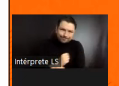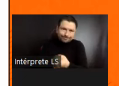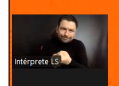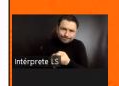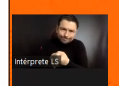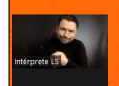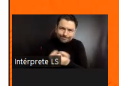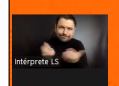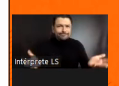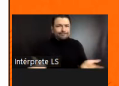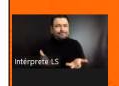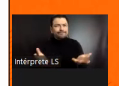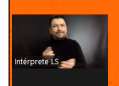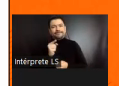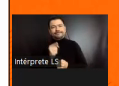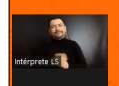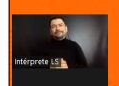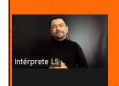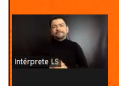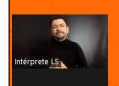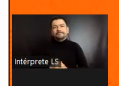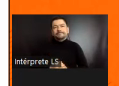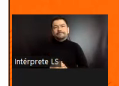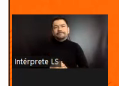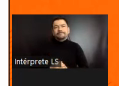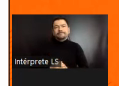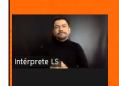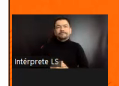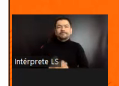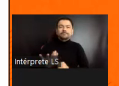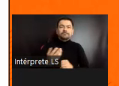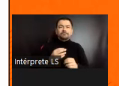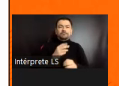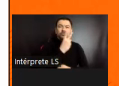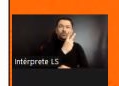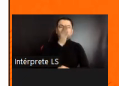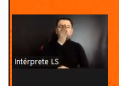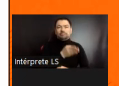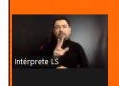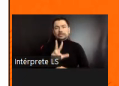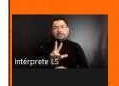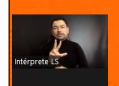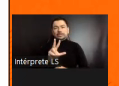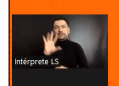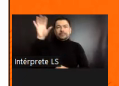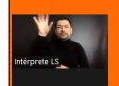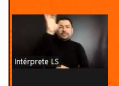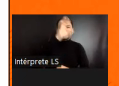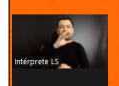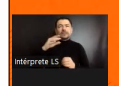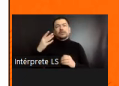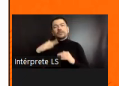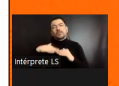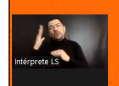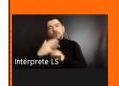donde 2/3 de ellos son de países de bajos ingresos, ellos siendo la